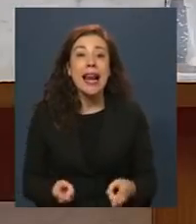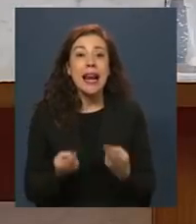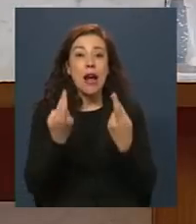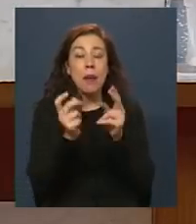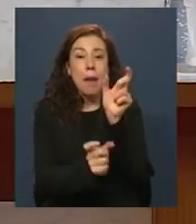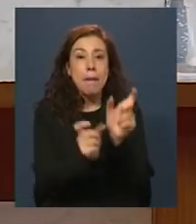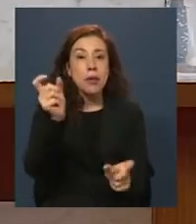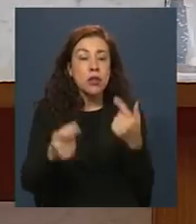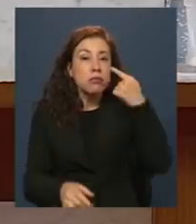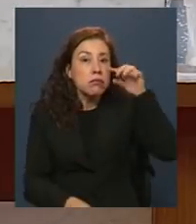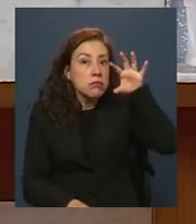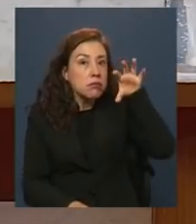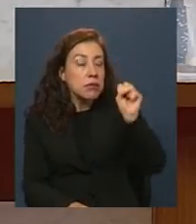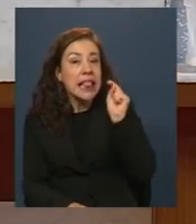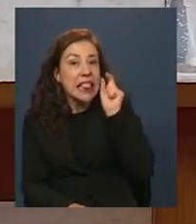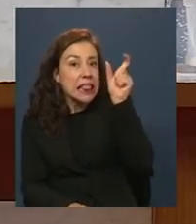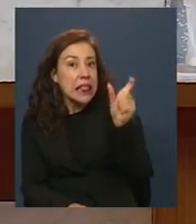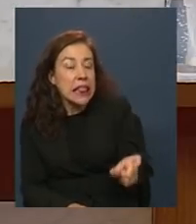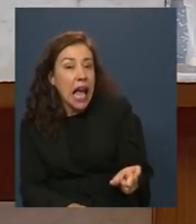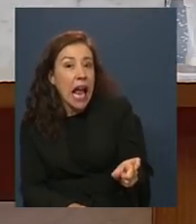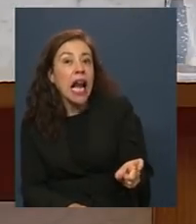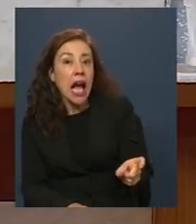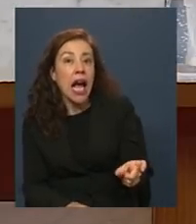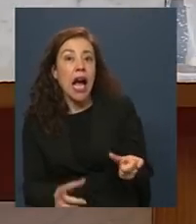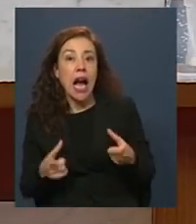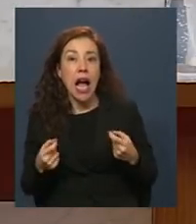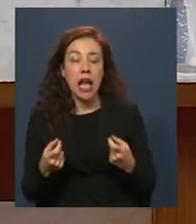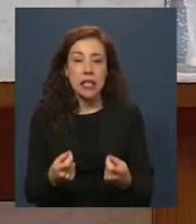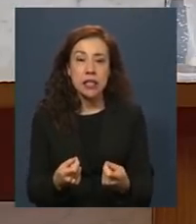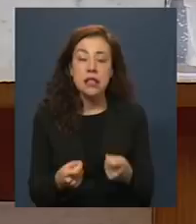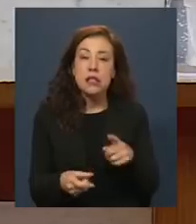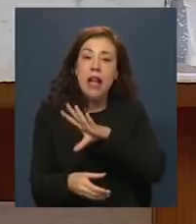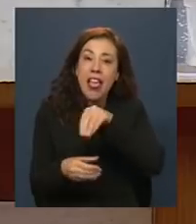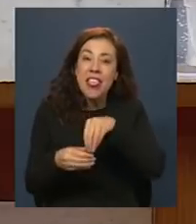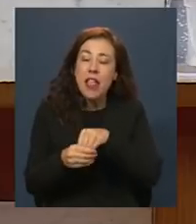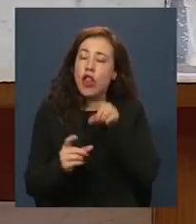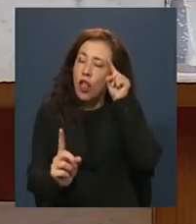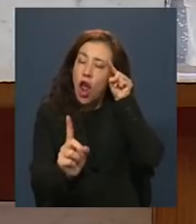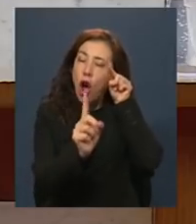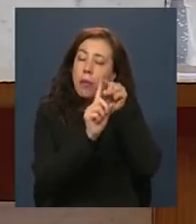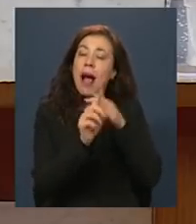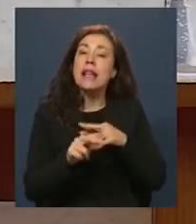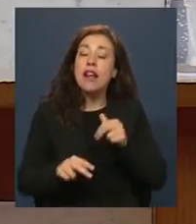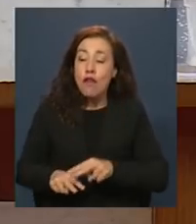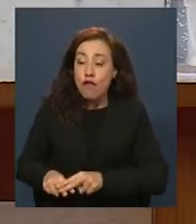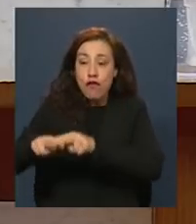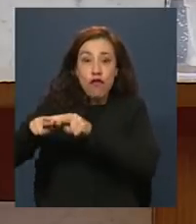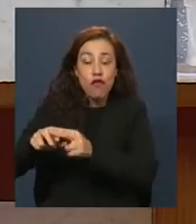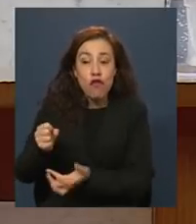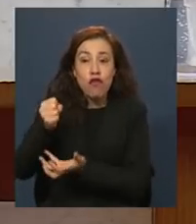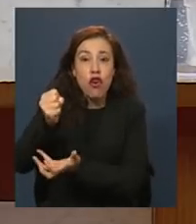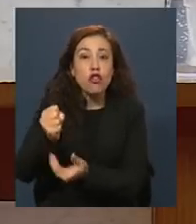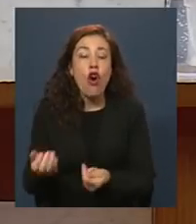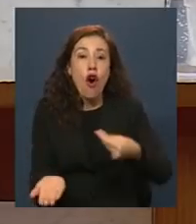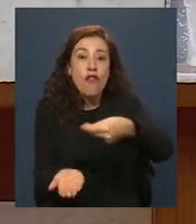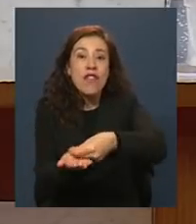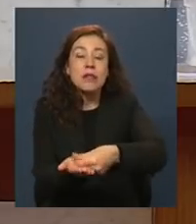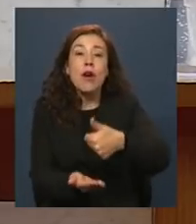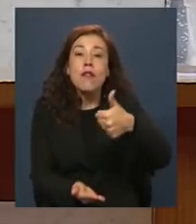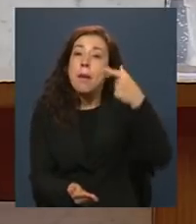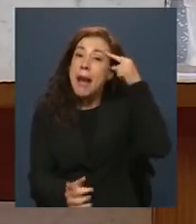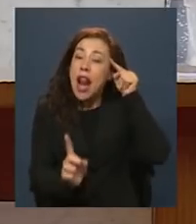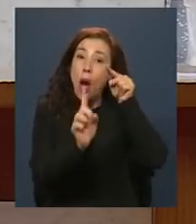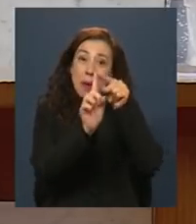personas diagnosticadas con dicha enfermedad. Forma parte de sus objetivos crear un fondo de financiamiento adecuado a los